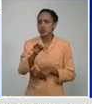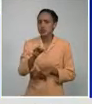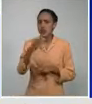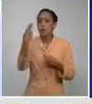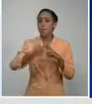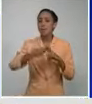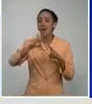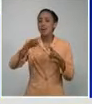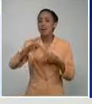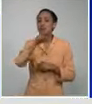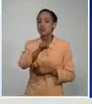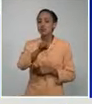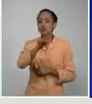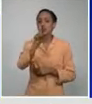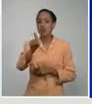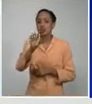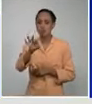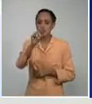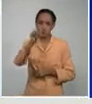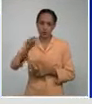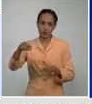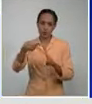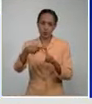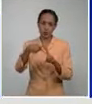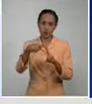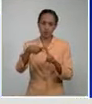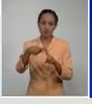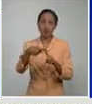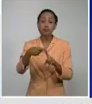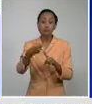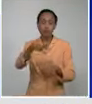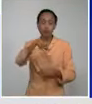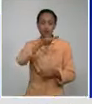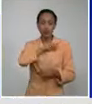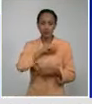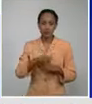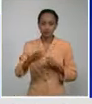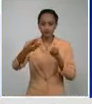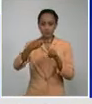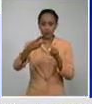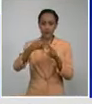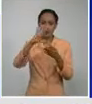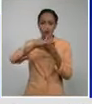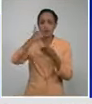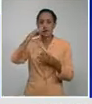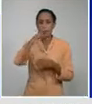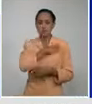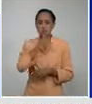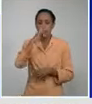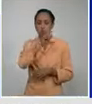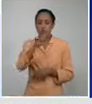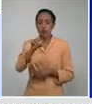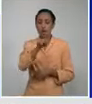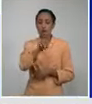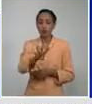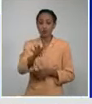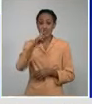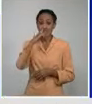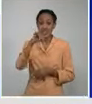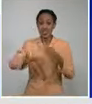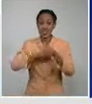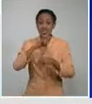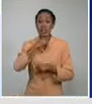con 118 casos diagnosticados ayer. Le sigue Manzanillo con 14, Niquero con 8, Iguaní